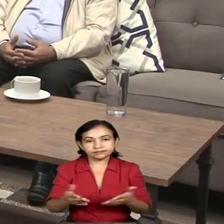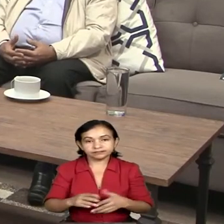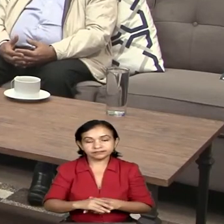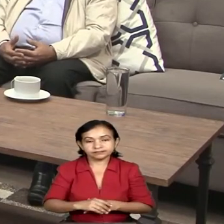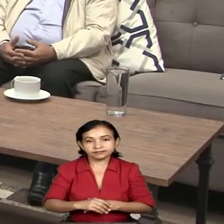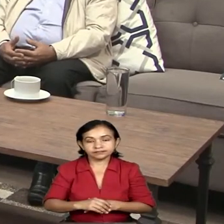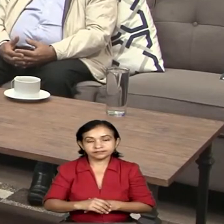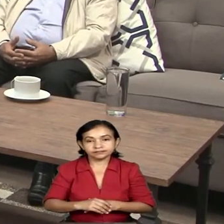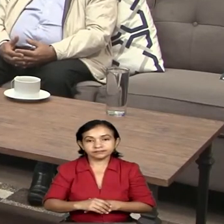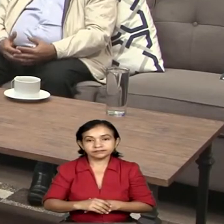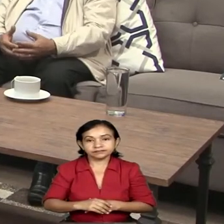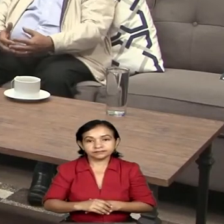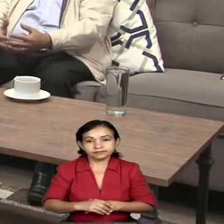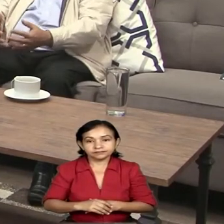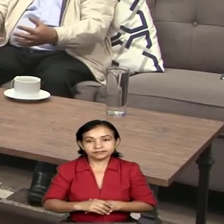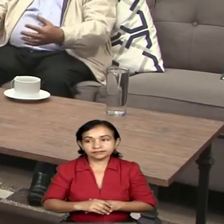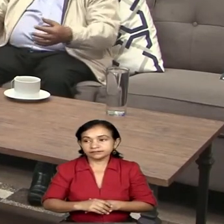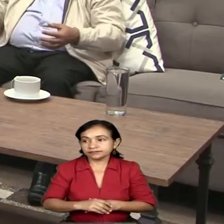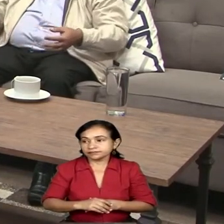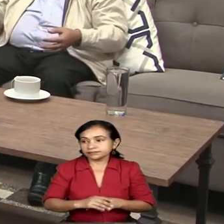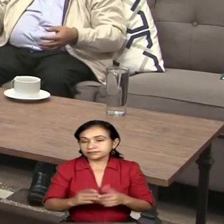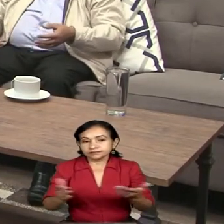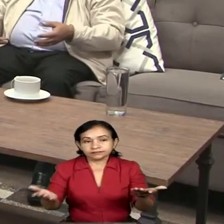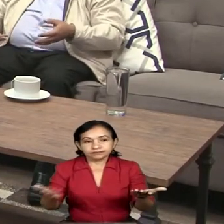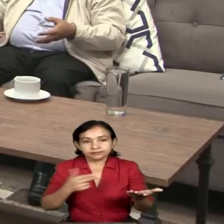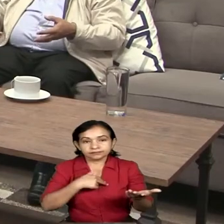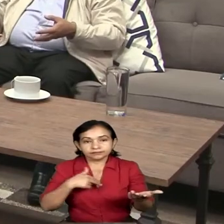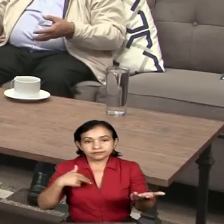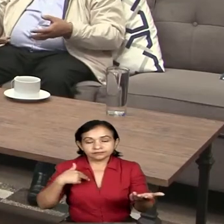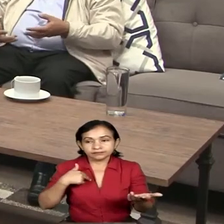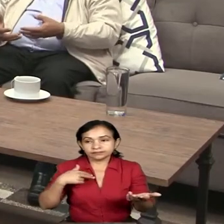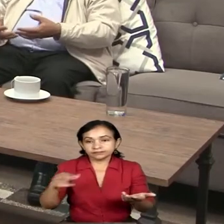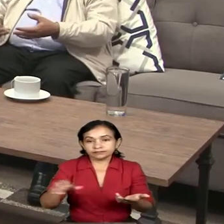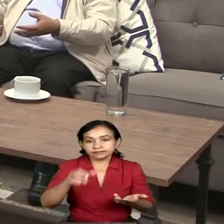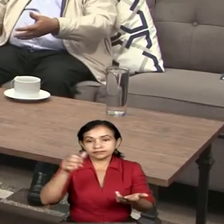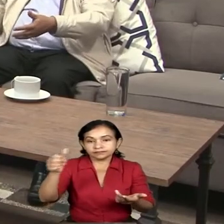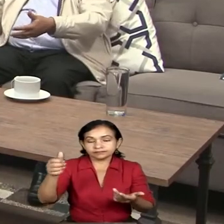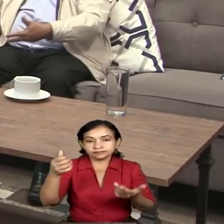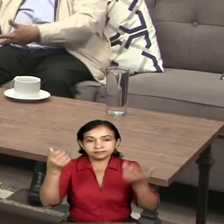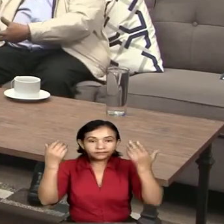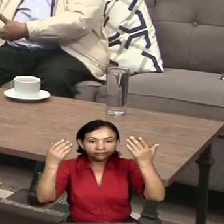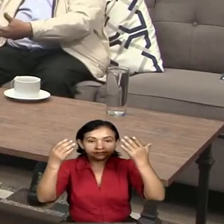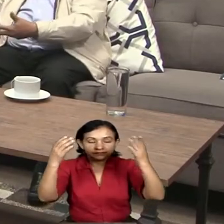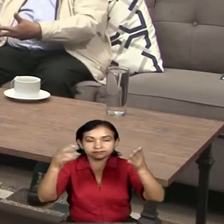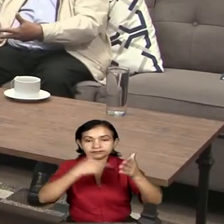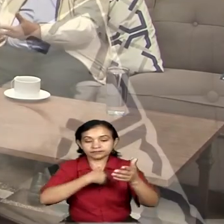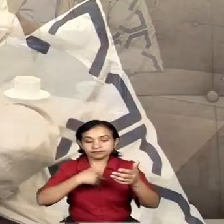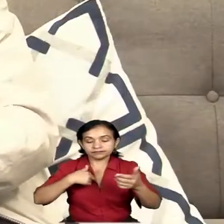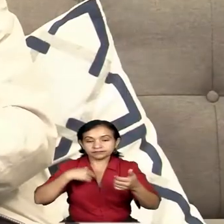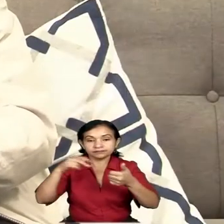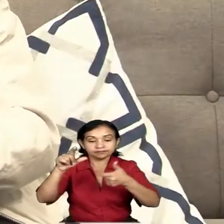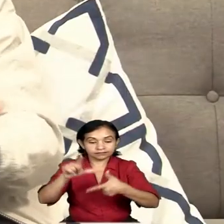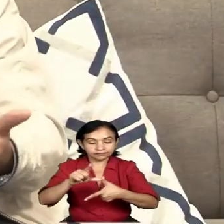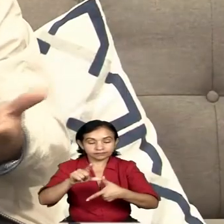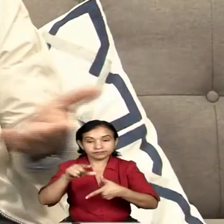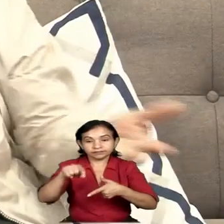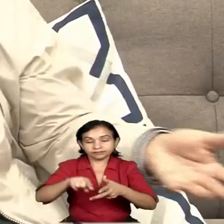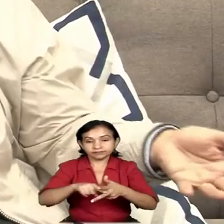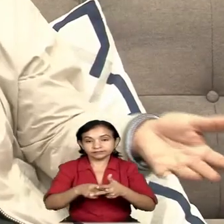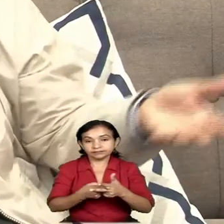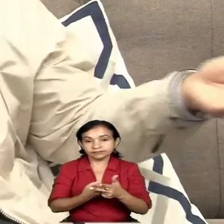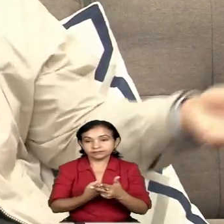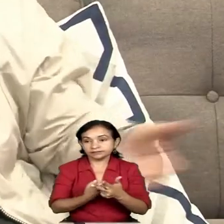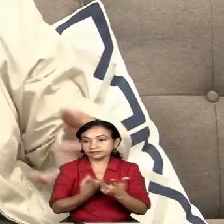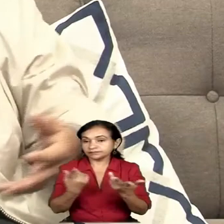Y además se juntó con otro montón de conciencias latinoamericanas. Y ahí nació, por ejemplo,